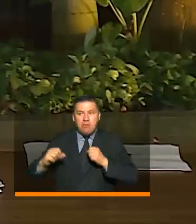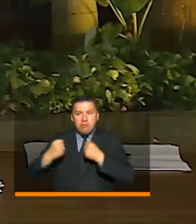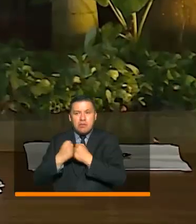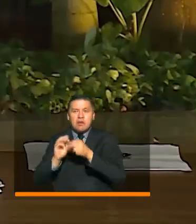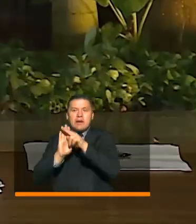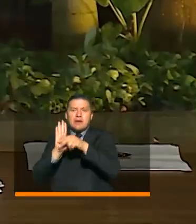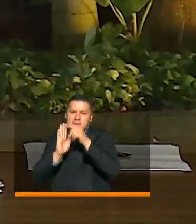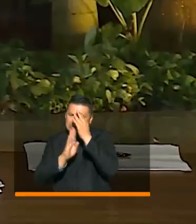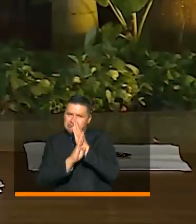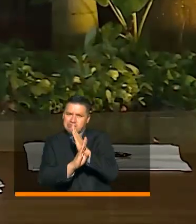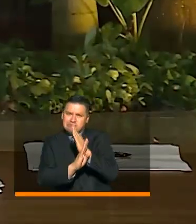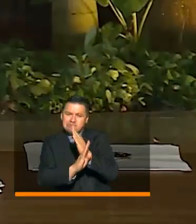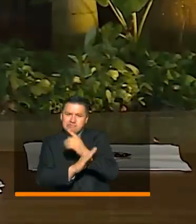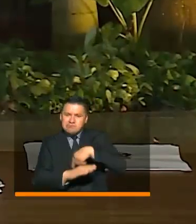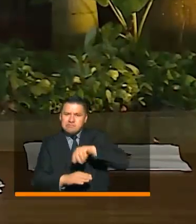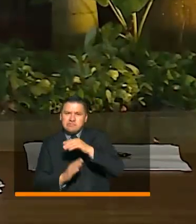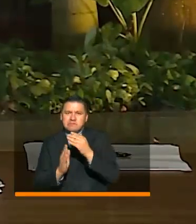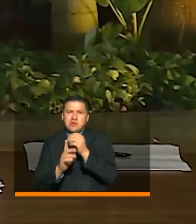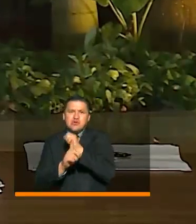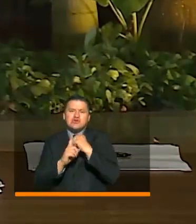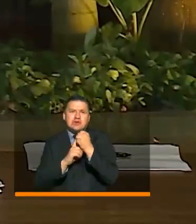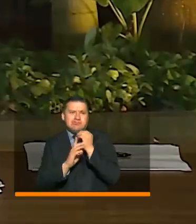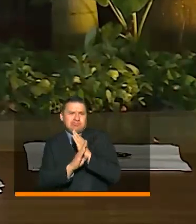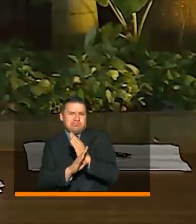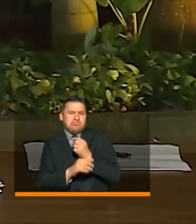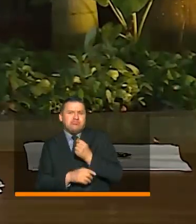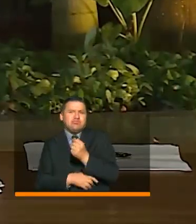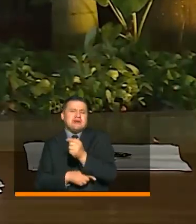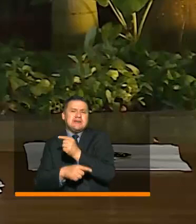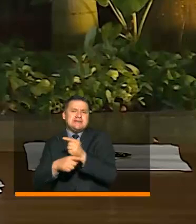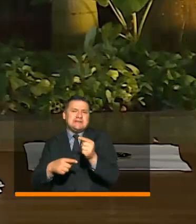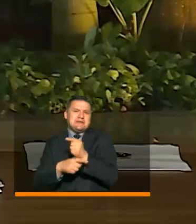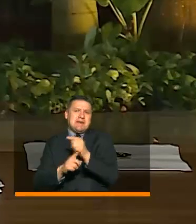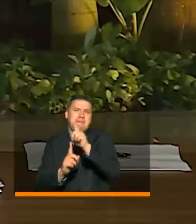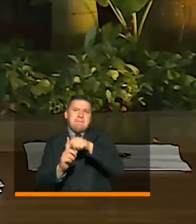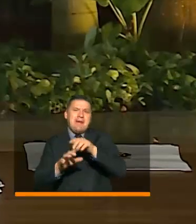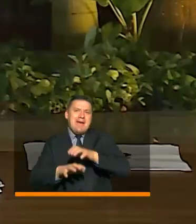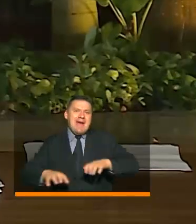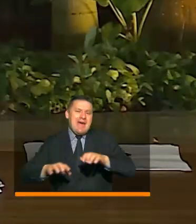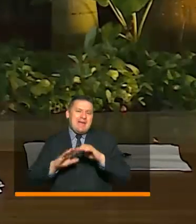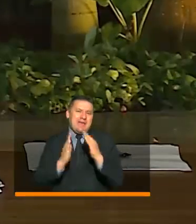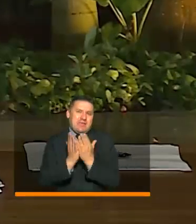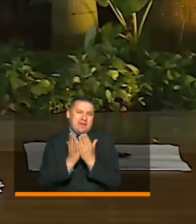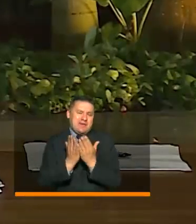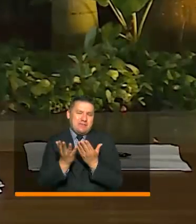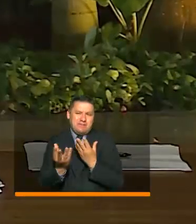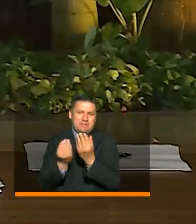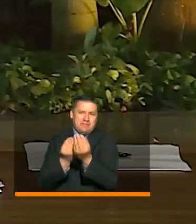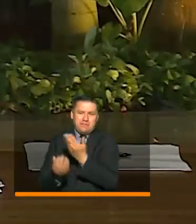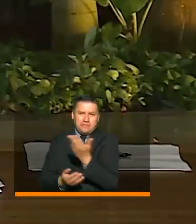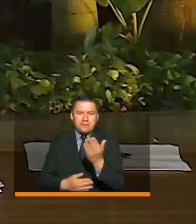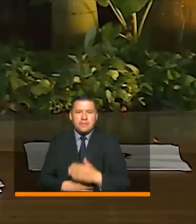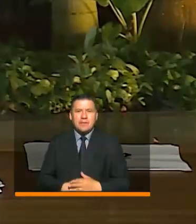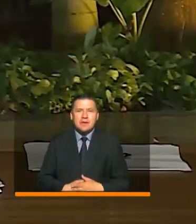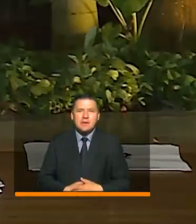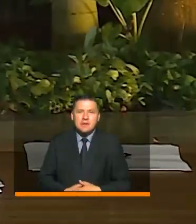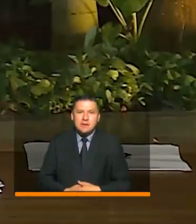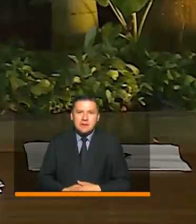a la prevención y protección de nuestra sociedad en las próximas semanas y meses de actividad escolar.